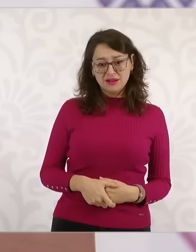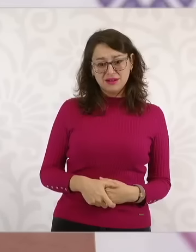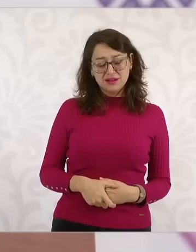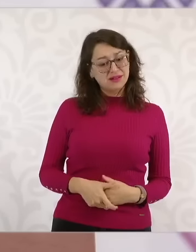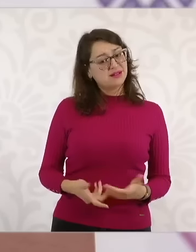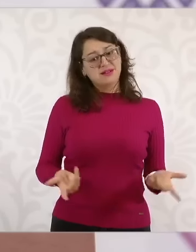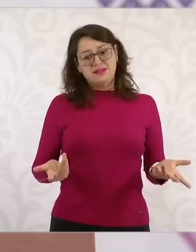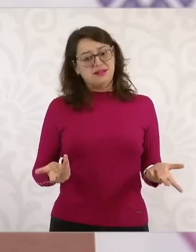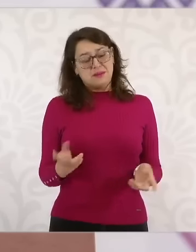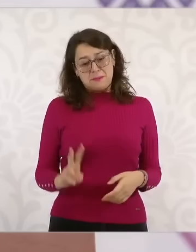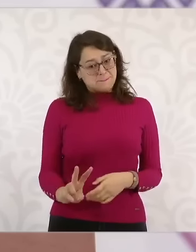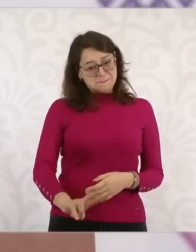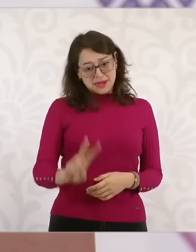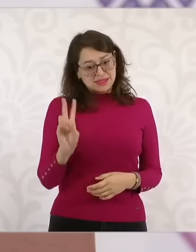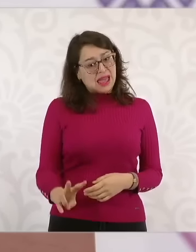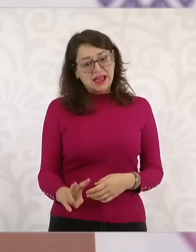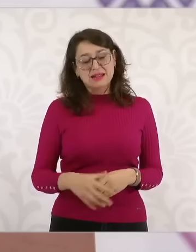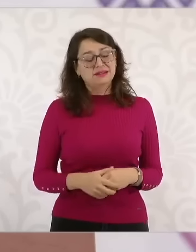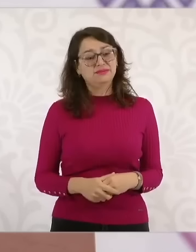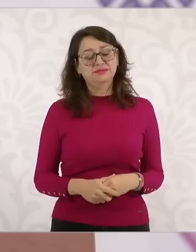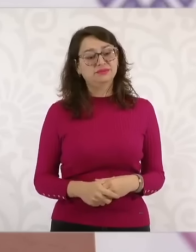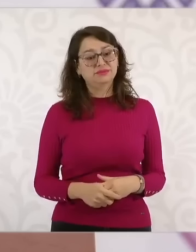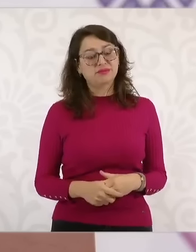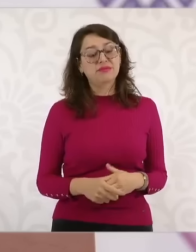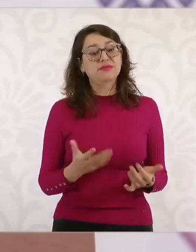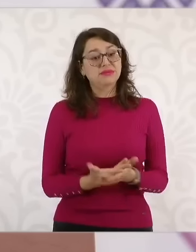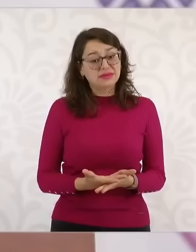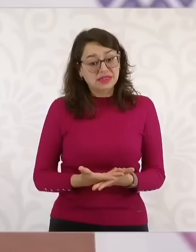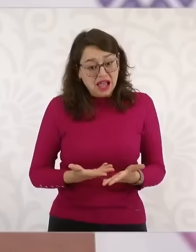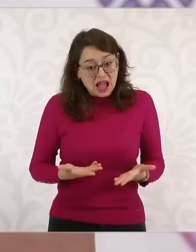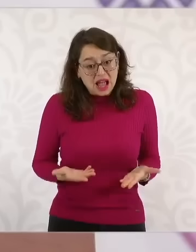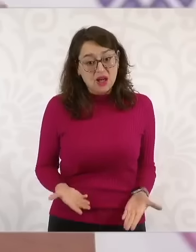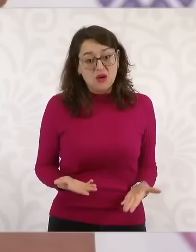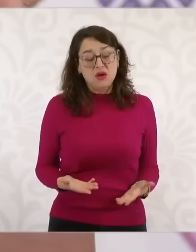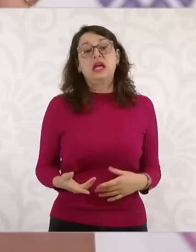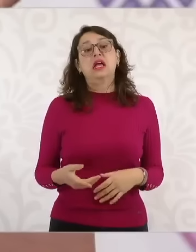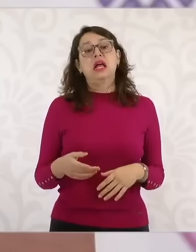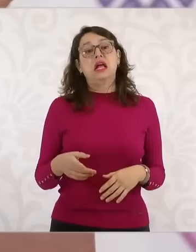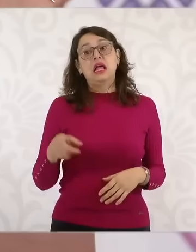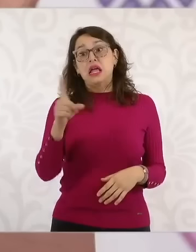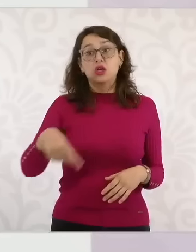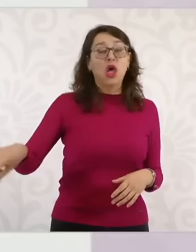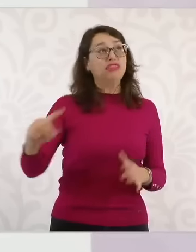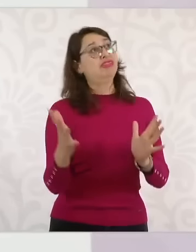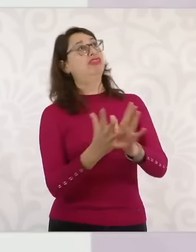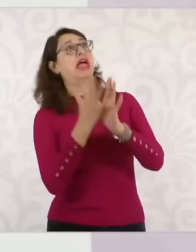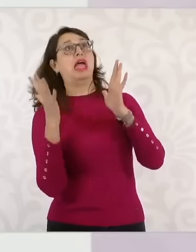Y en efecto, todos estos que ahora hablan de la